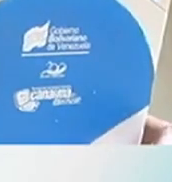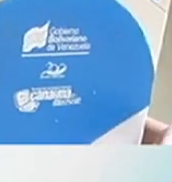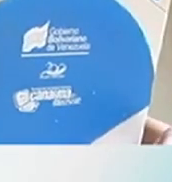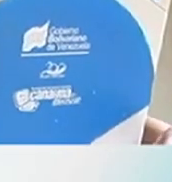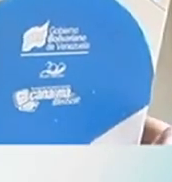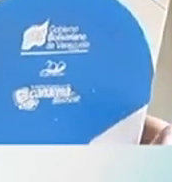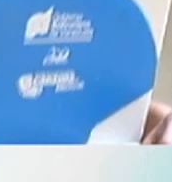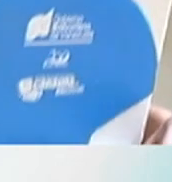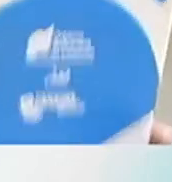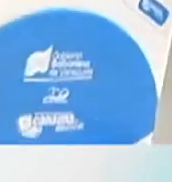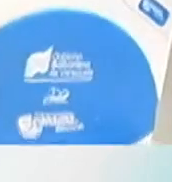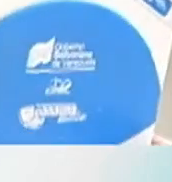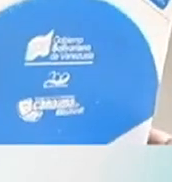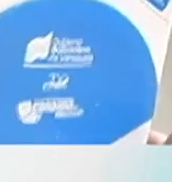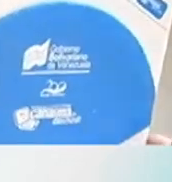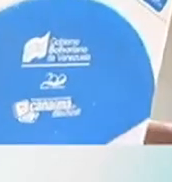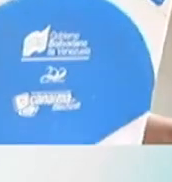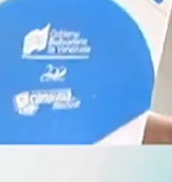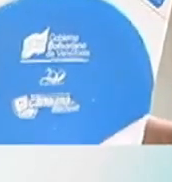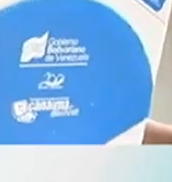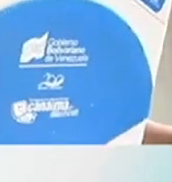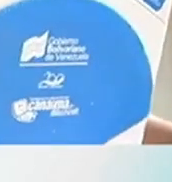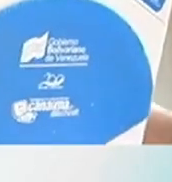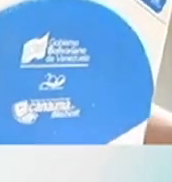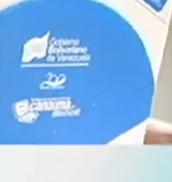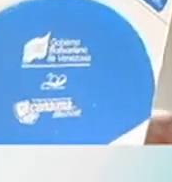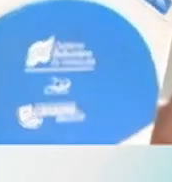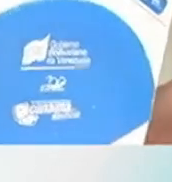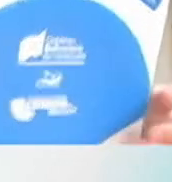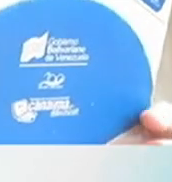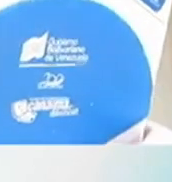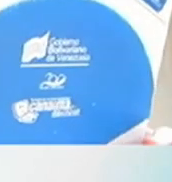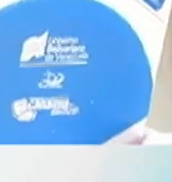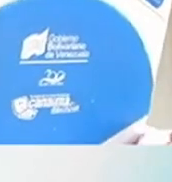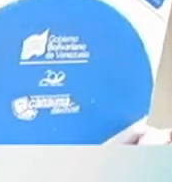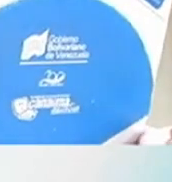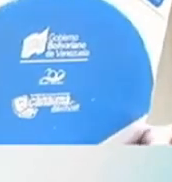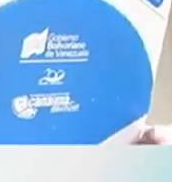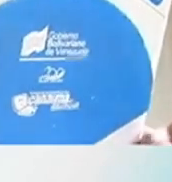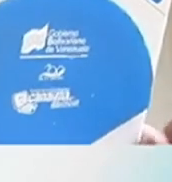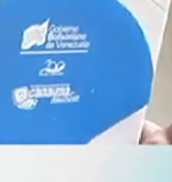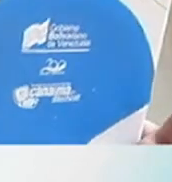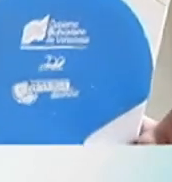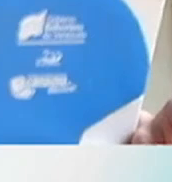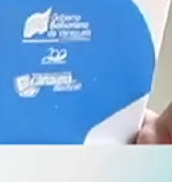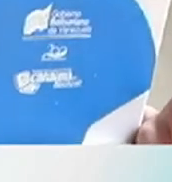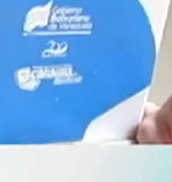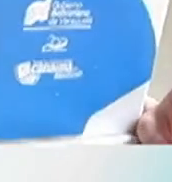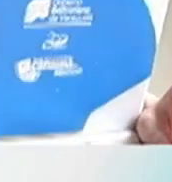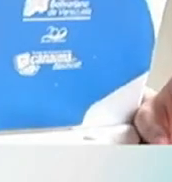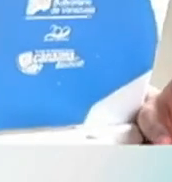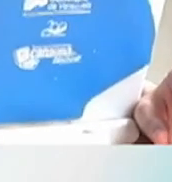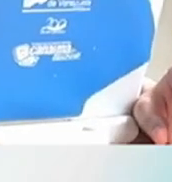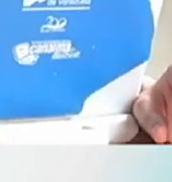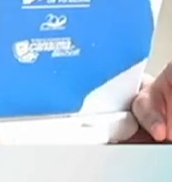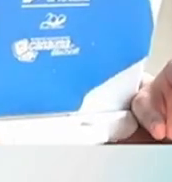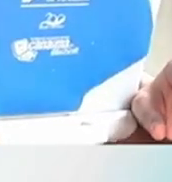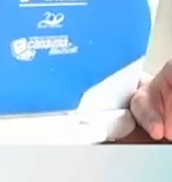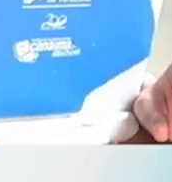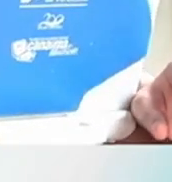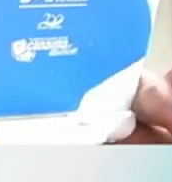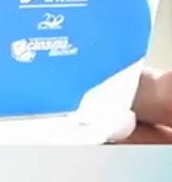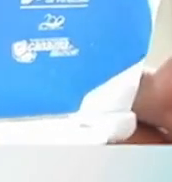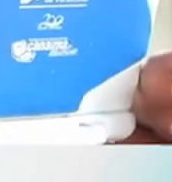Bueno, por aquí nos está llegando listo el audio en formato MP3. ¿Ahora qué hacemos? Lo podemos subir a una plataforma de podcast con la ayuda de